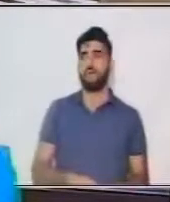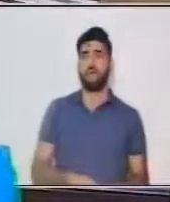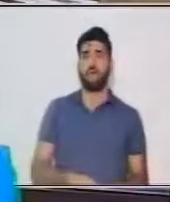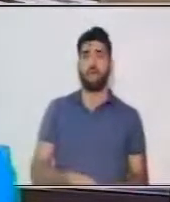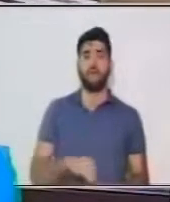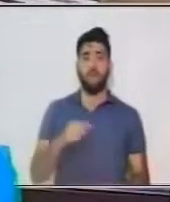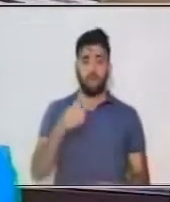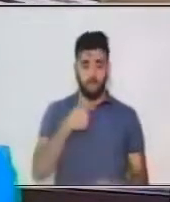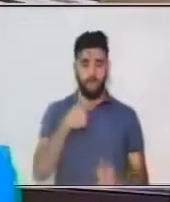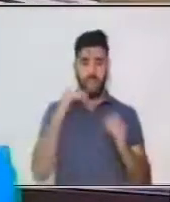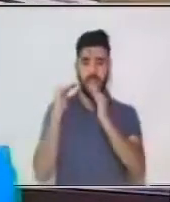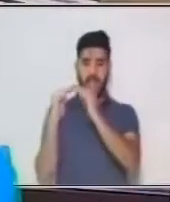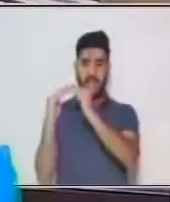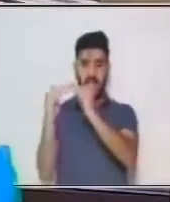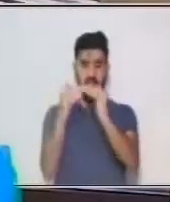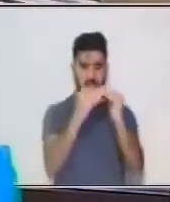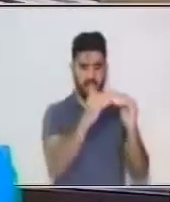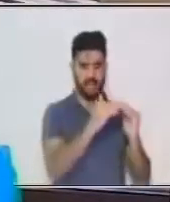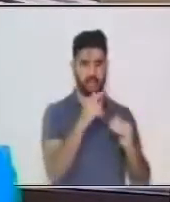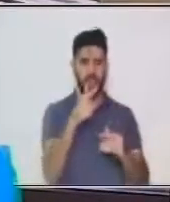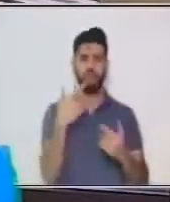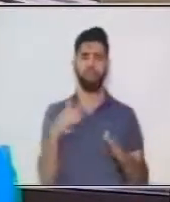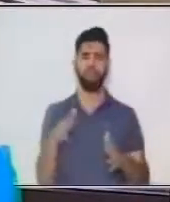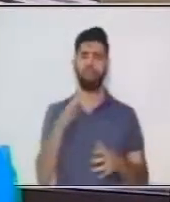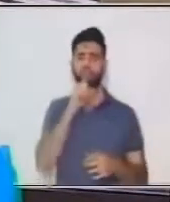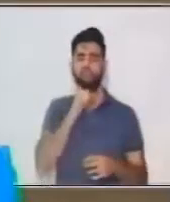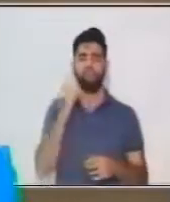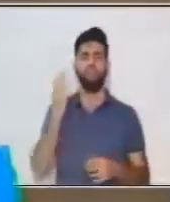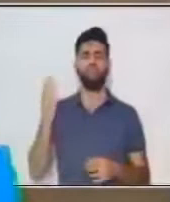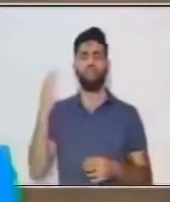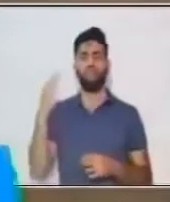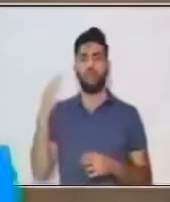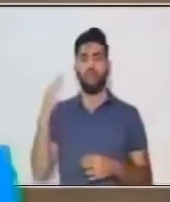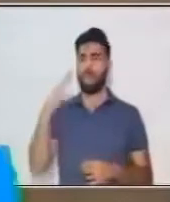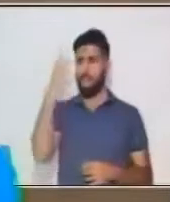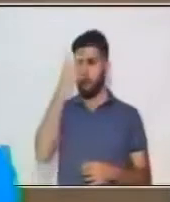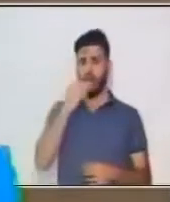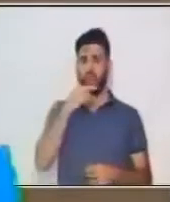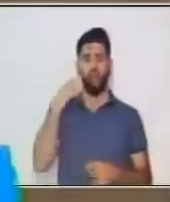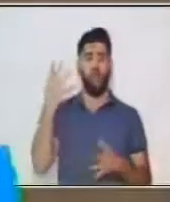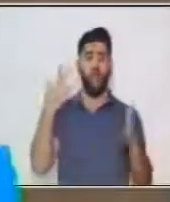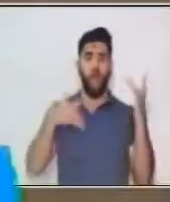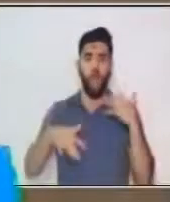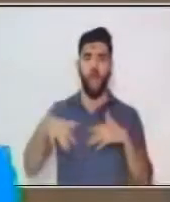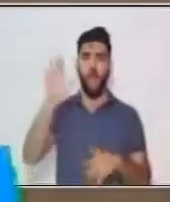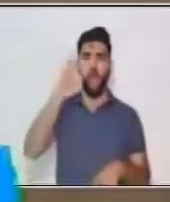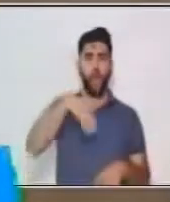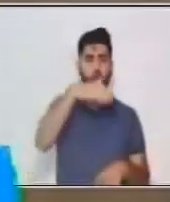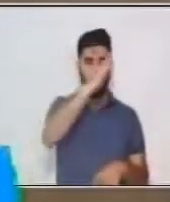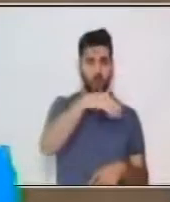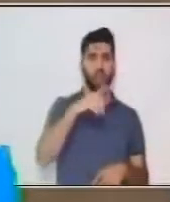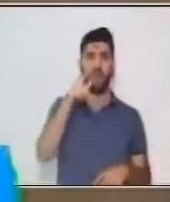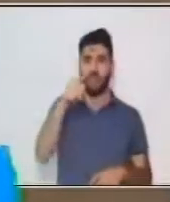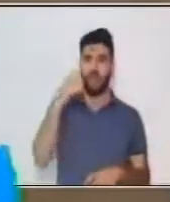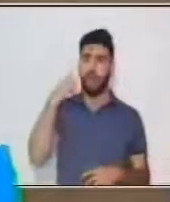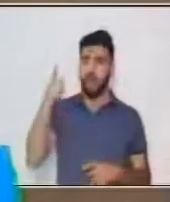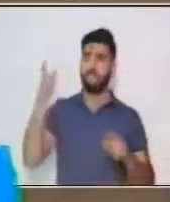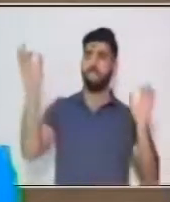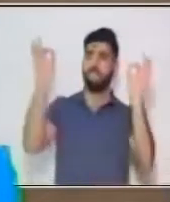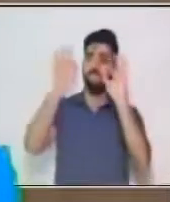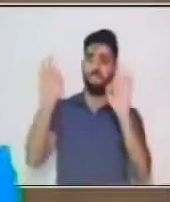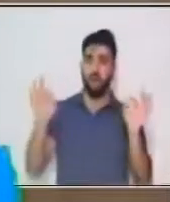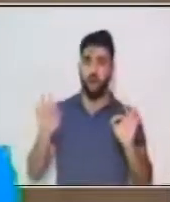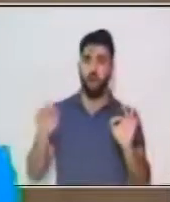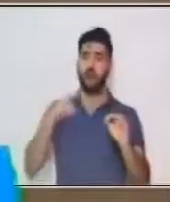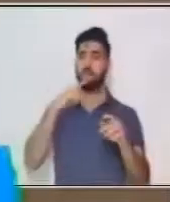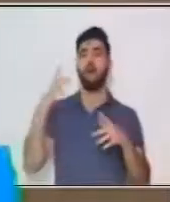es muy rústico y pintoresco. ¿Qué quiere decir esto? ¿Cómo vas a observar las casas? ¿Cómo vas a observar su forma,